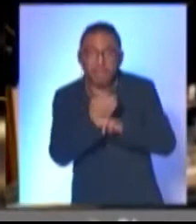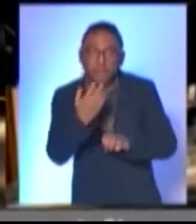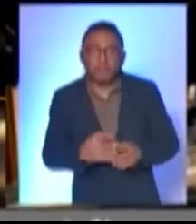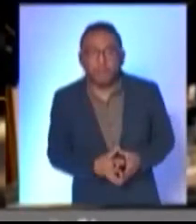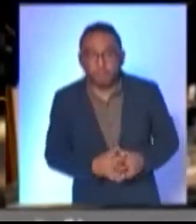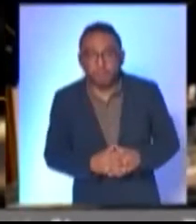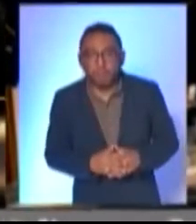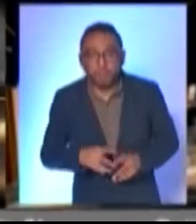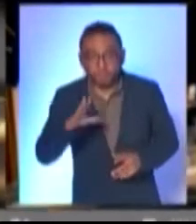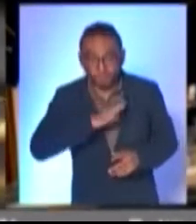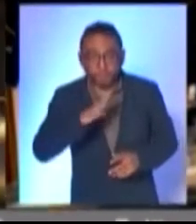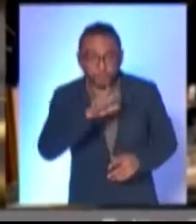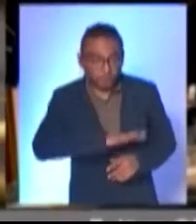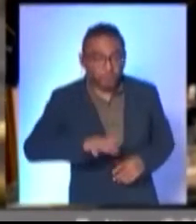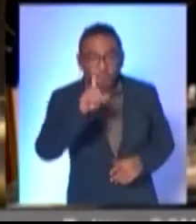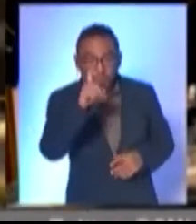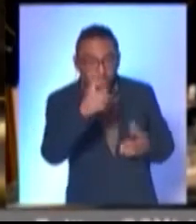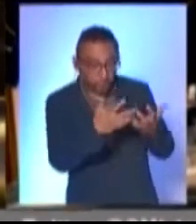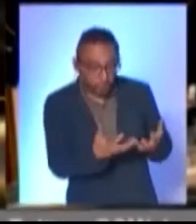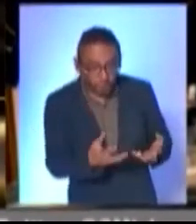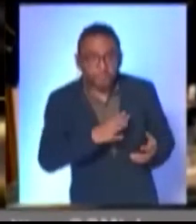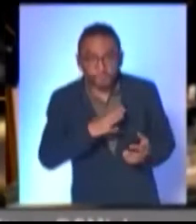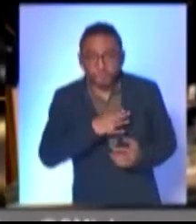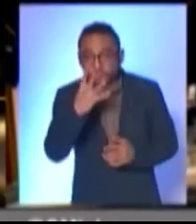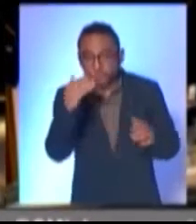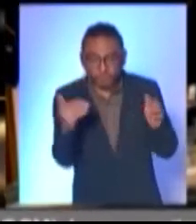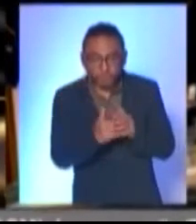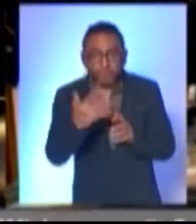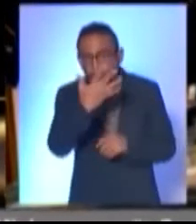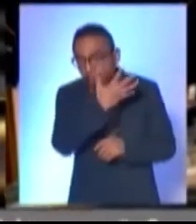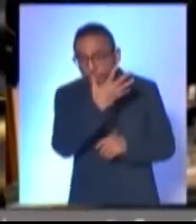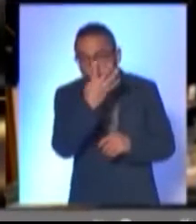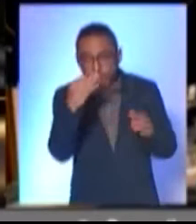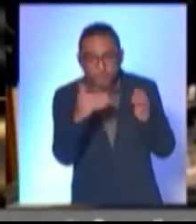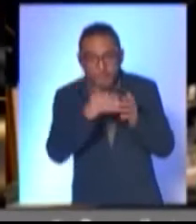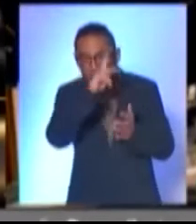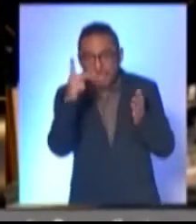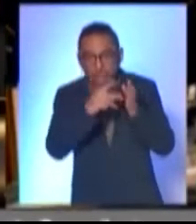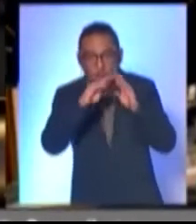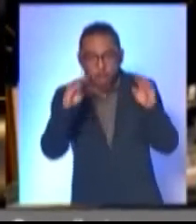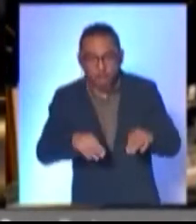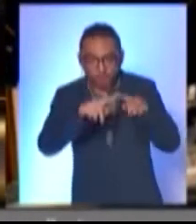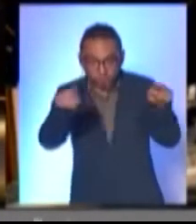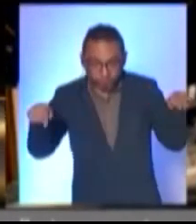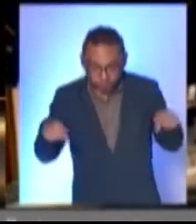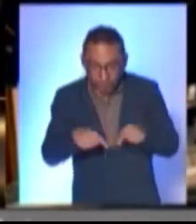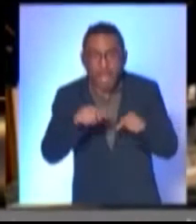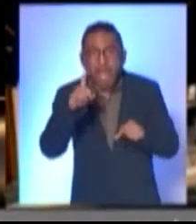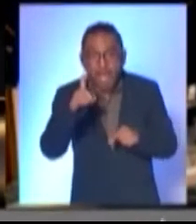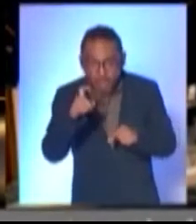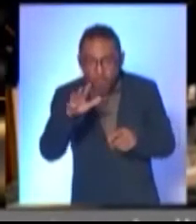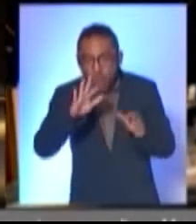Tenemos una cuenca de captación de agua de 4.000 kilómetros cuadrados, desde allá Umeco, Aguacuitzio